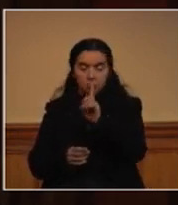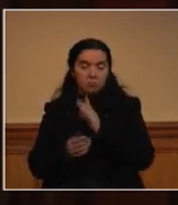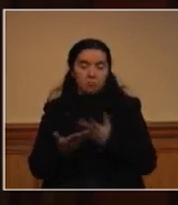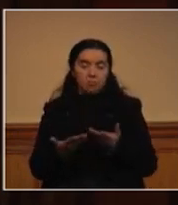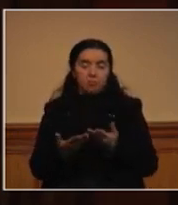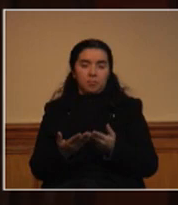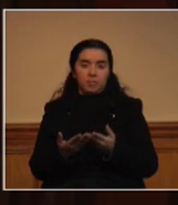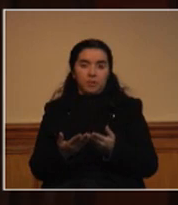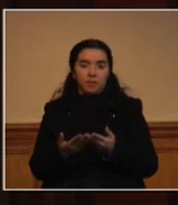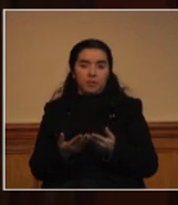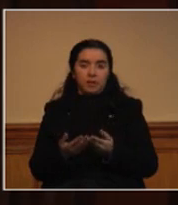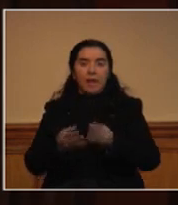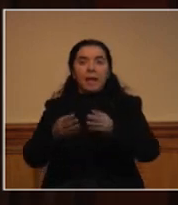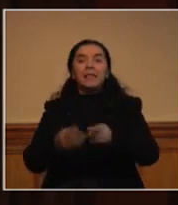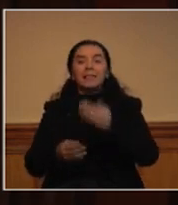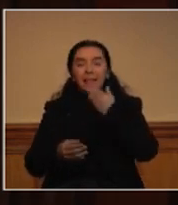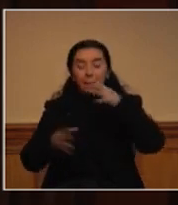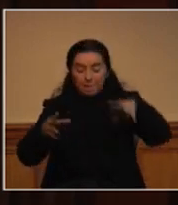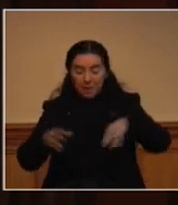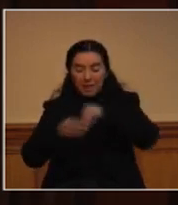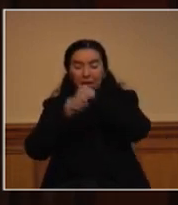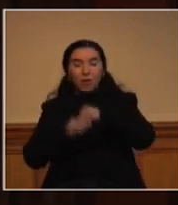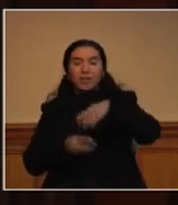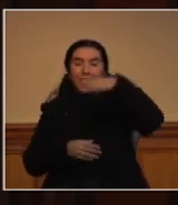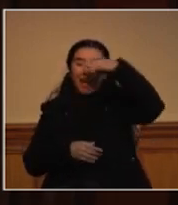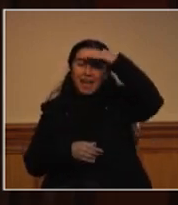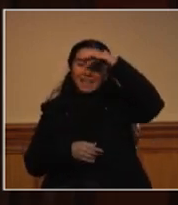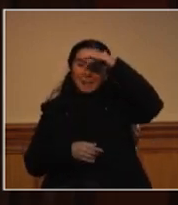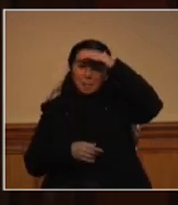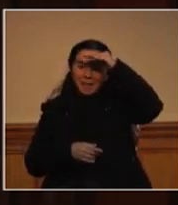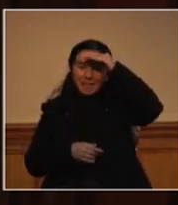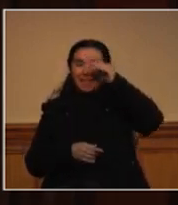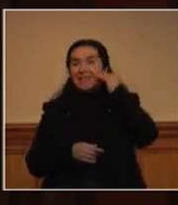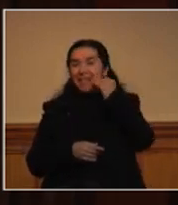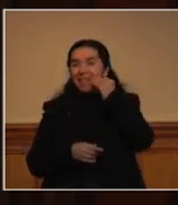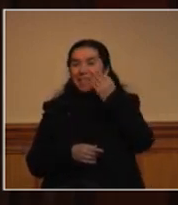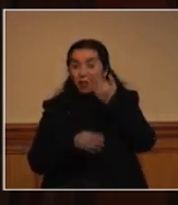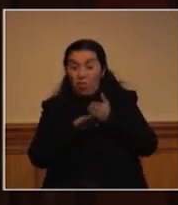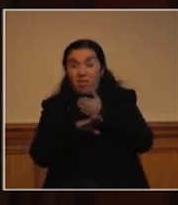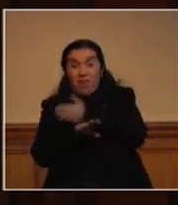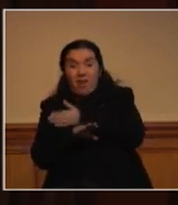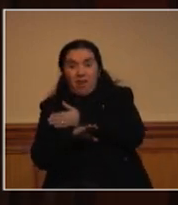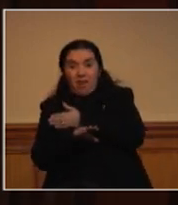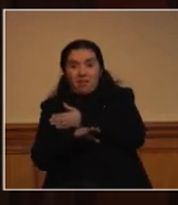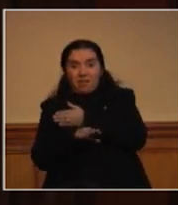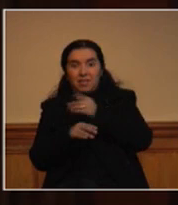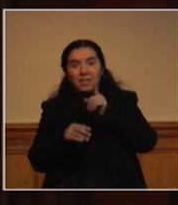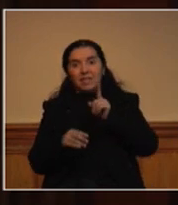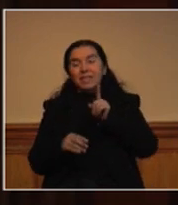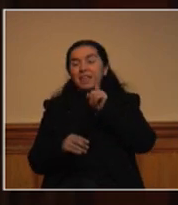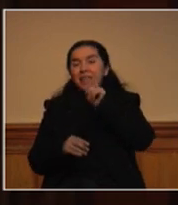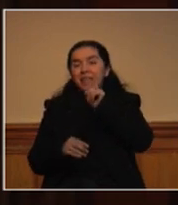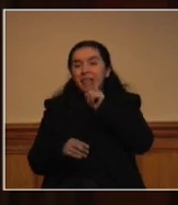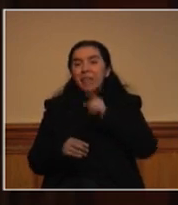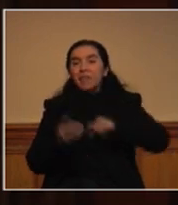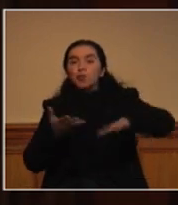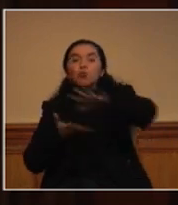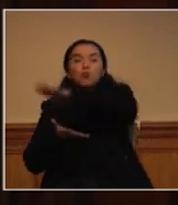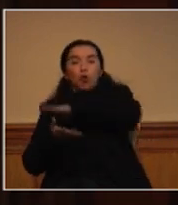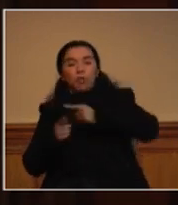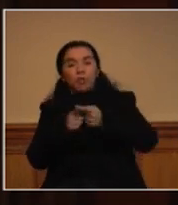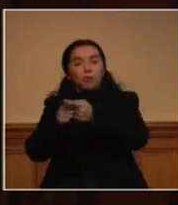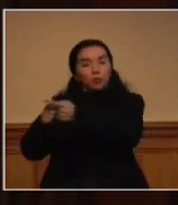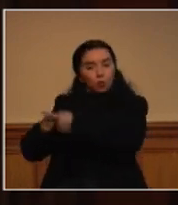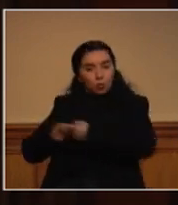comprende todas las experiencias que el niño aporta hacia ese aprendizaje y que fundamentalmente provienen de su contexto